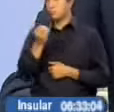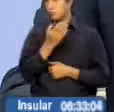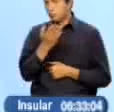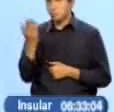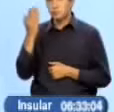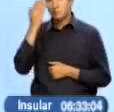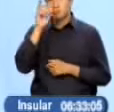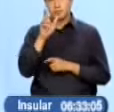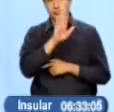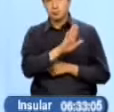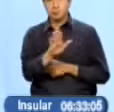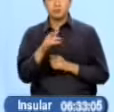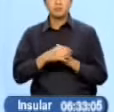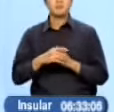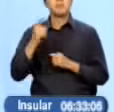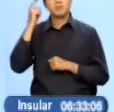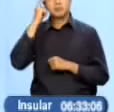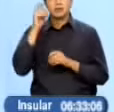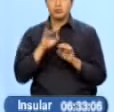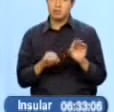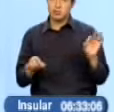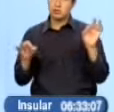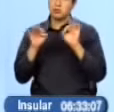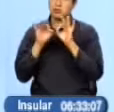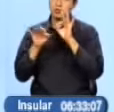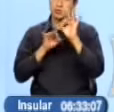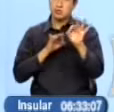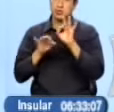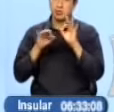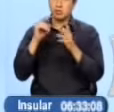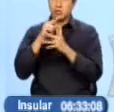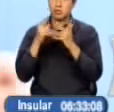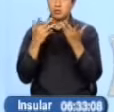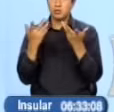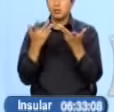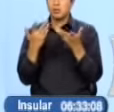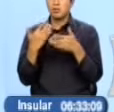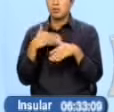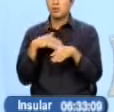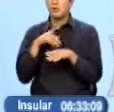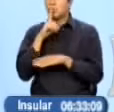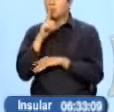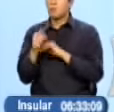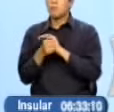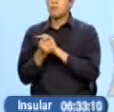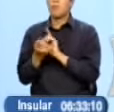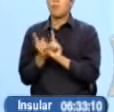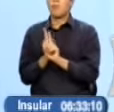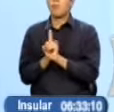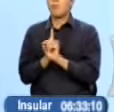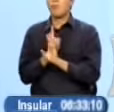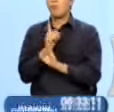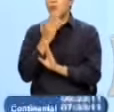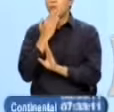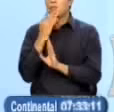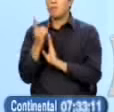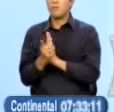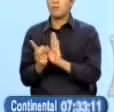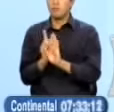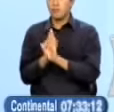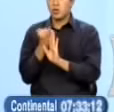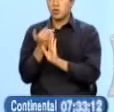buenos días a la audiencia creo que es importante aclarar que hay detrás de esta falsa denuncia que hace fundamedios y el